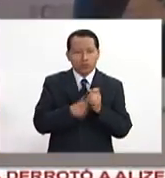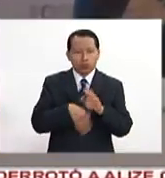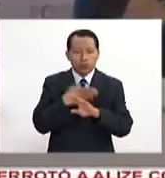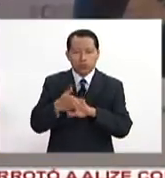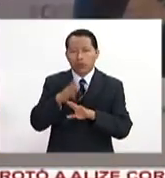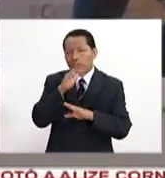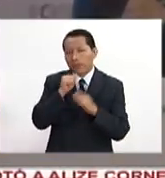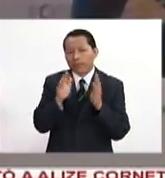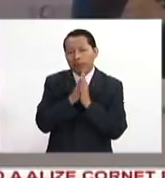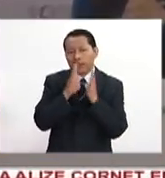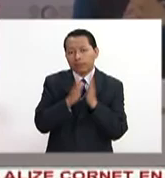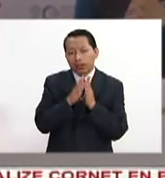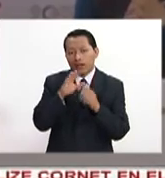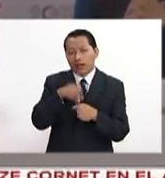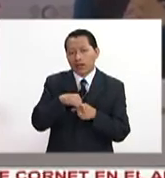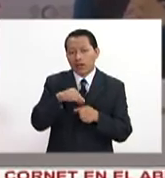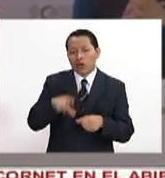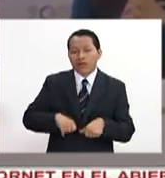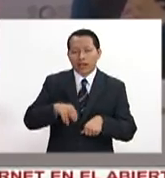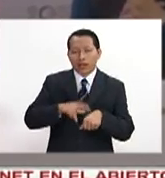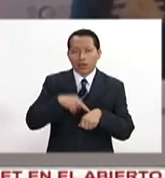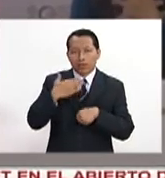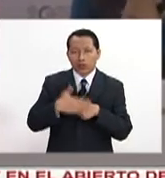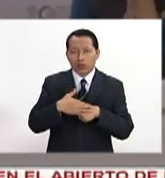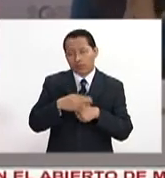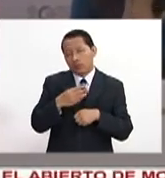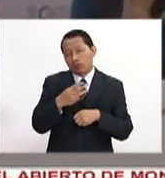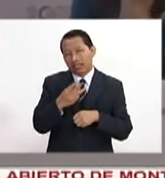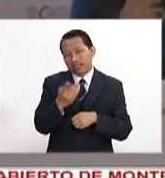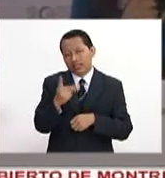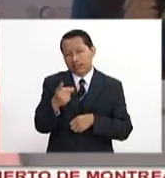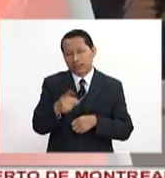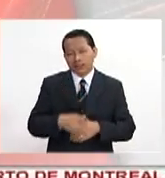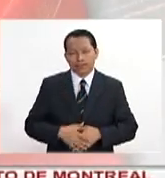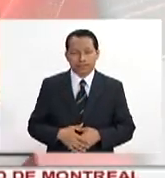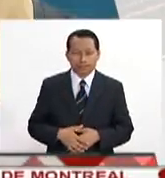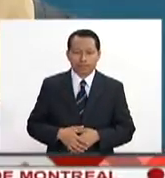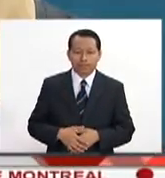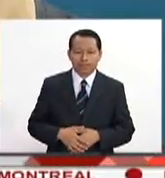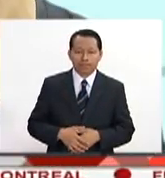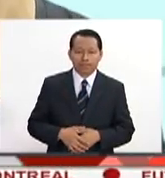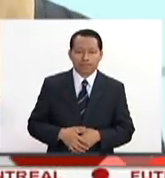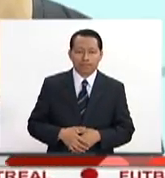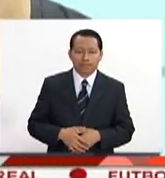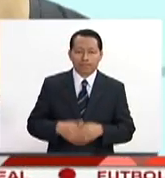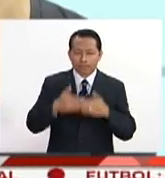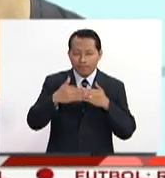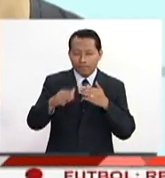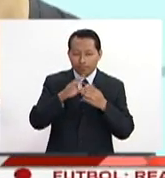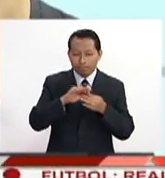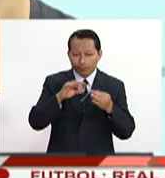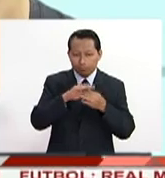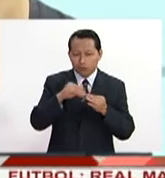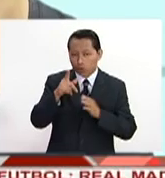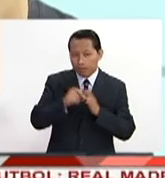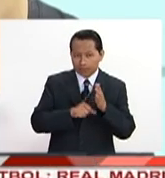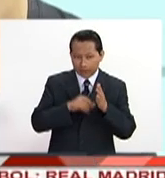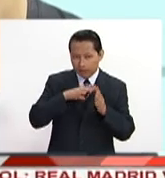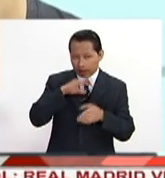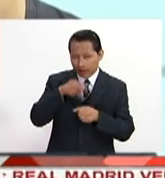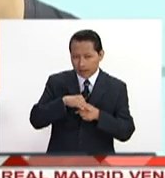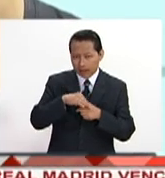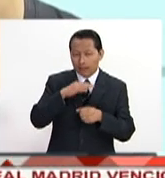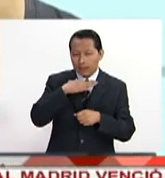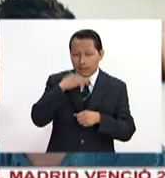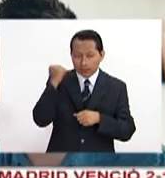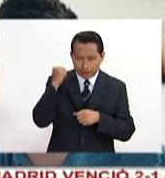podrá participar en los comicios a gobernador del próximo 10 de diciembre. Más adelante, a un mes de las elecciones generales